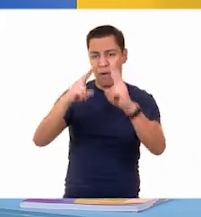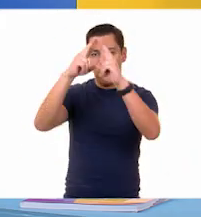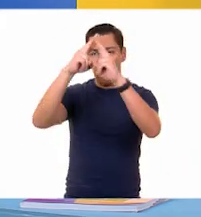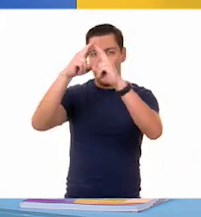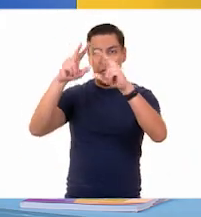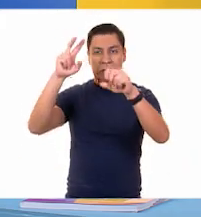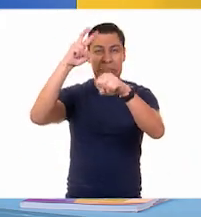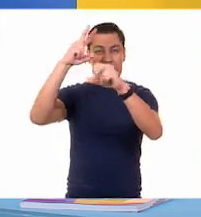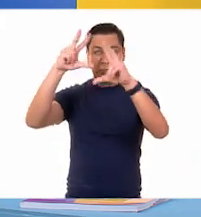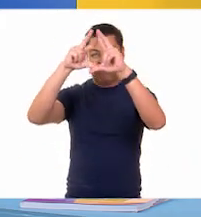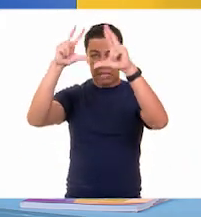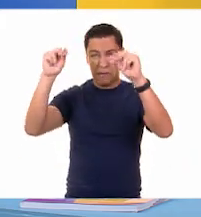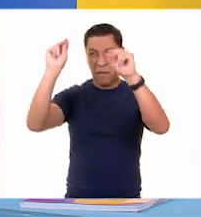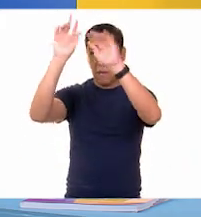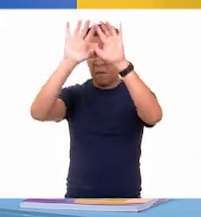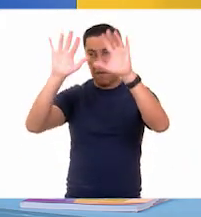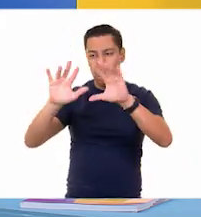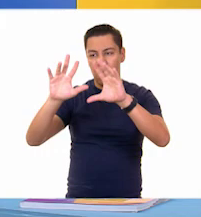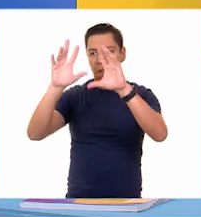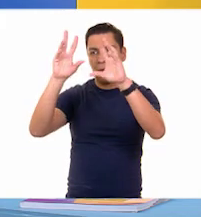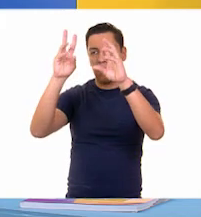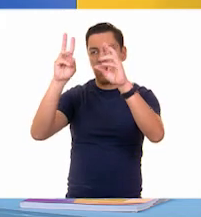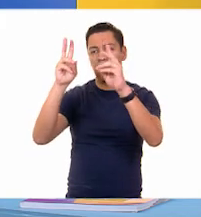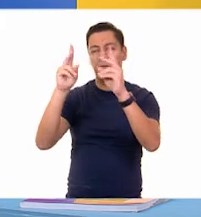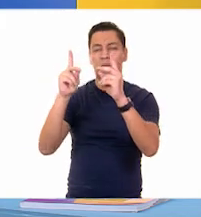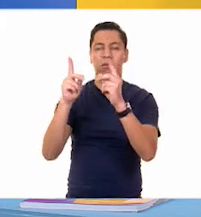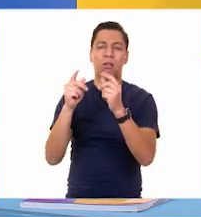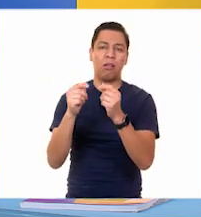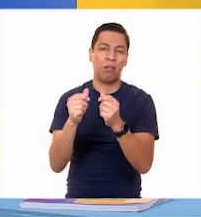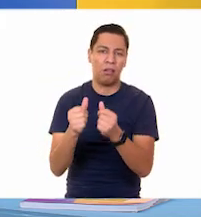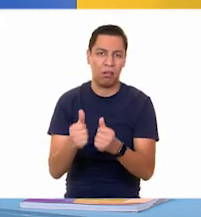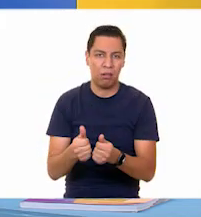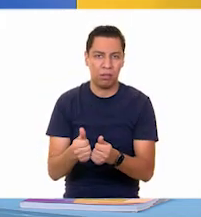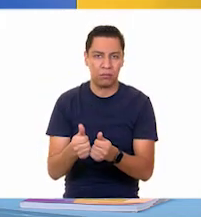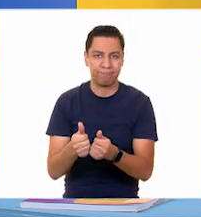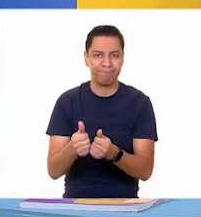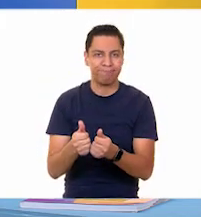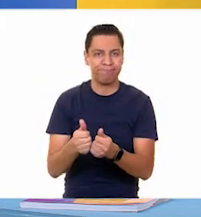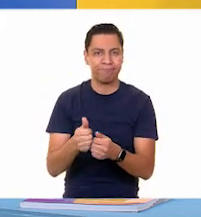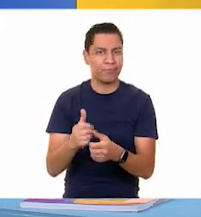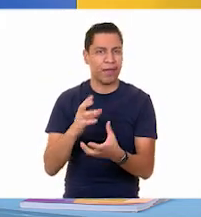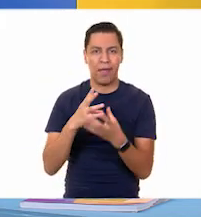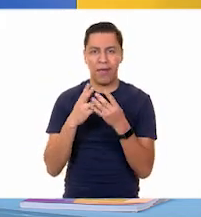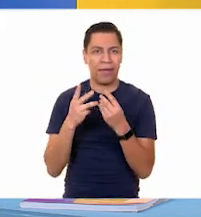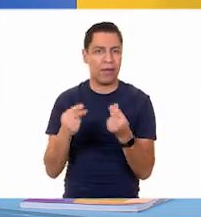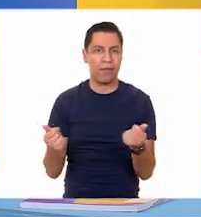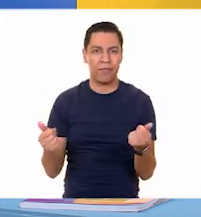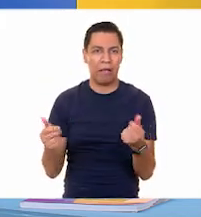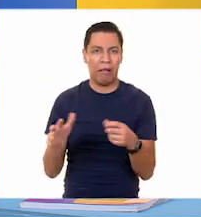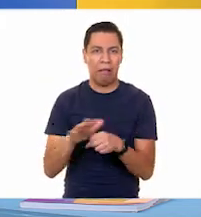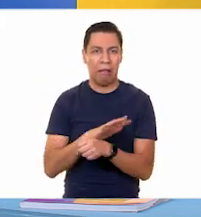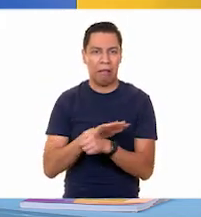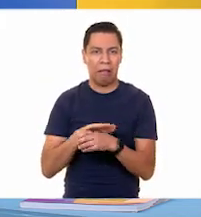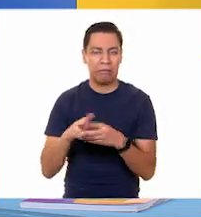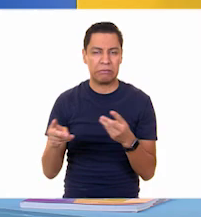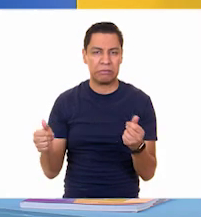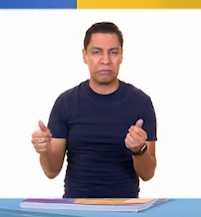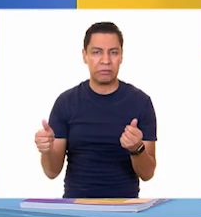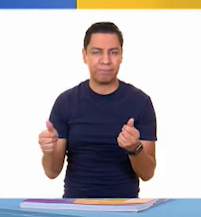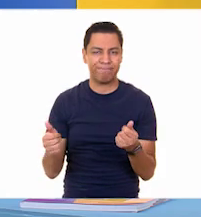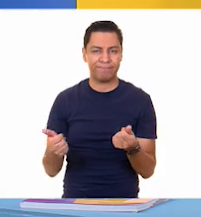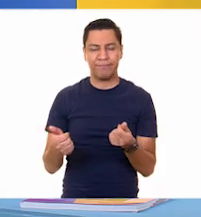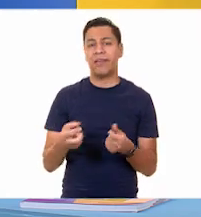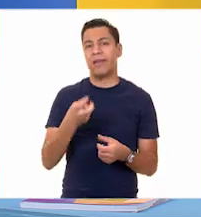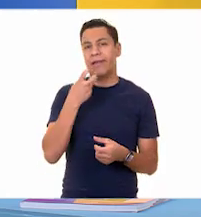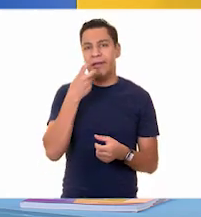orientado todos nuestros esfuerzos a inventar máquinas e idear sistemas de trabajo que hagan la producción más rápida y